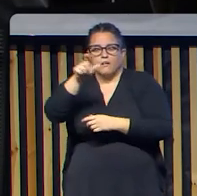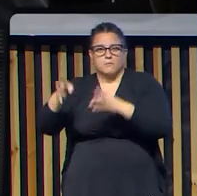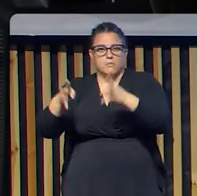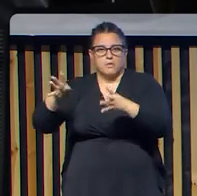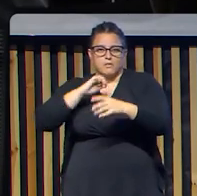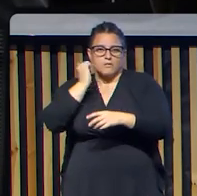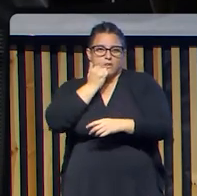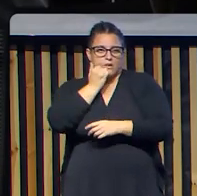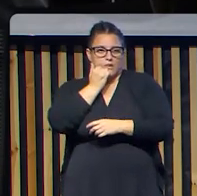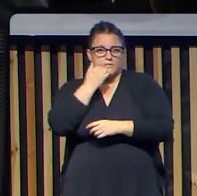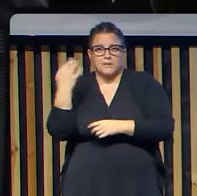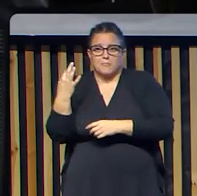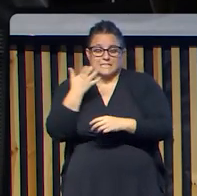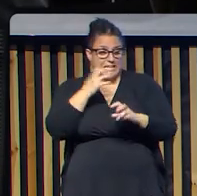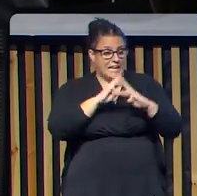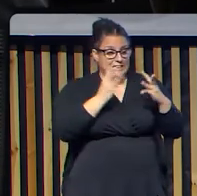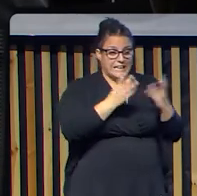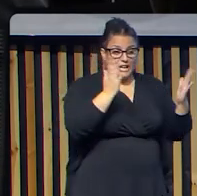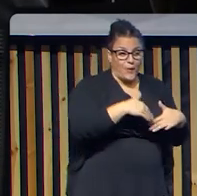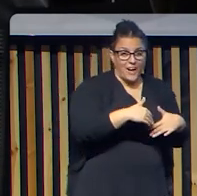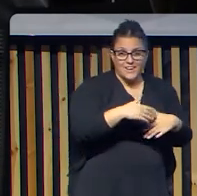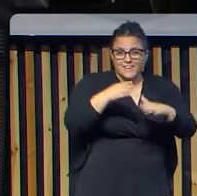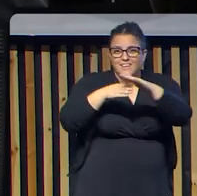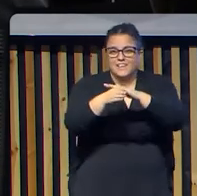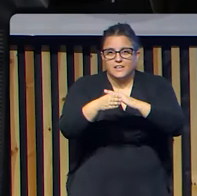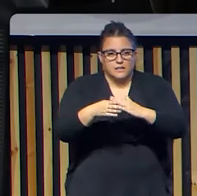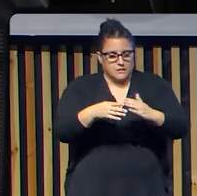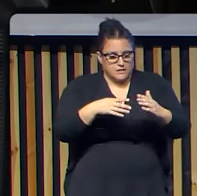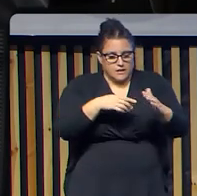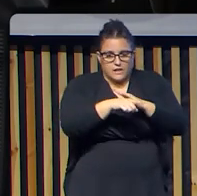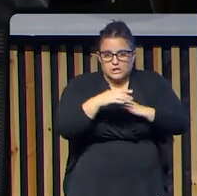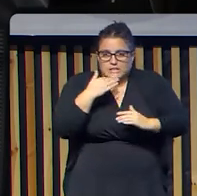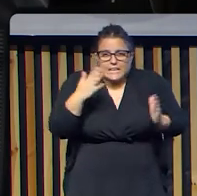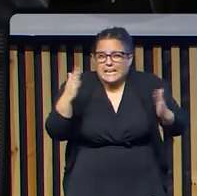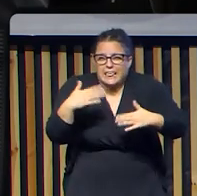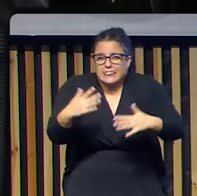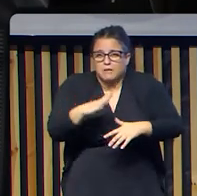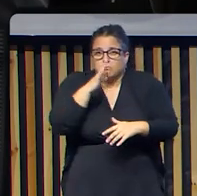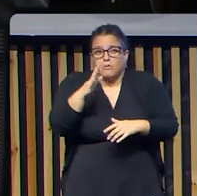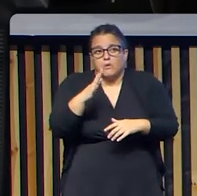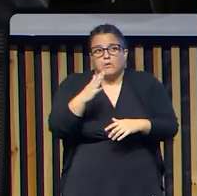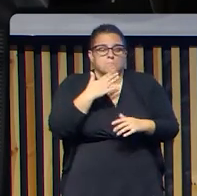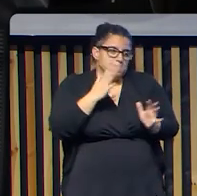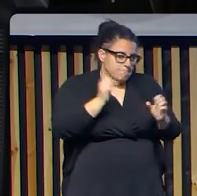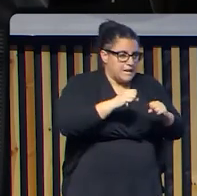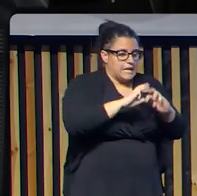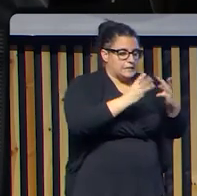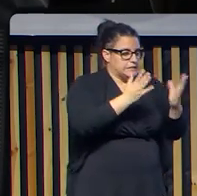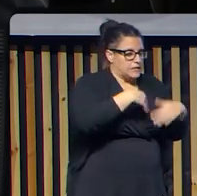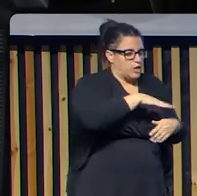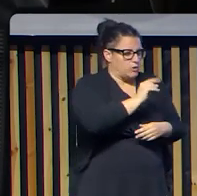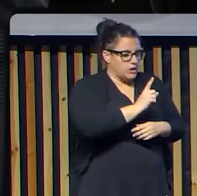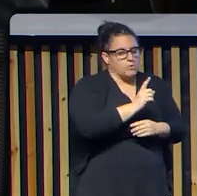ahora si no tengo internet Ya no puedo hacer absolutamente nada porque ni siquiera tengo el recurso de ir a la oficina presencial